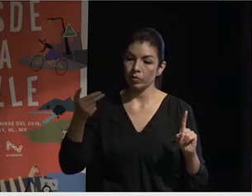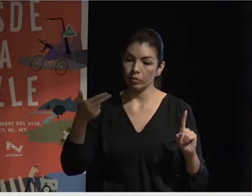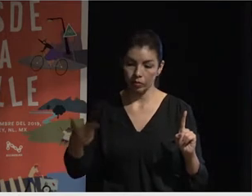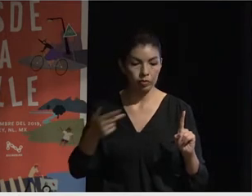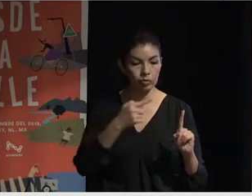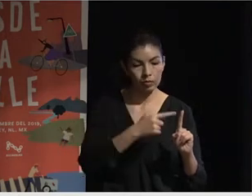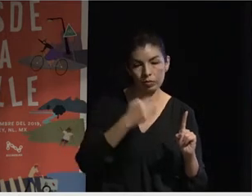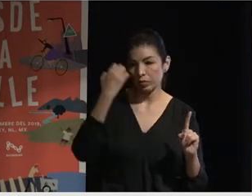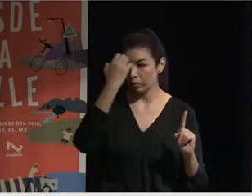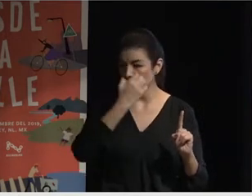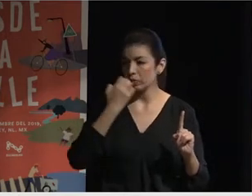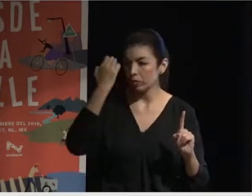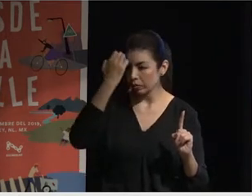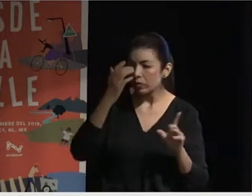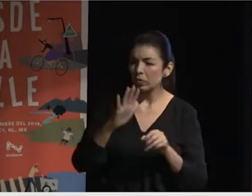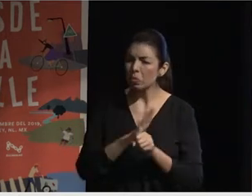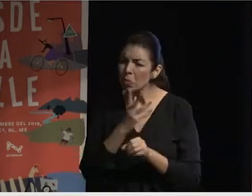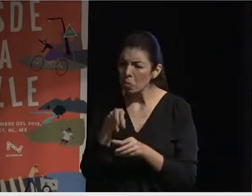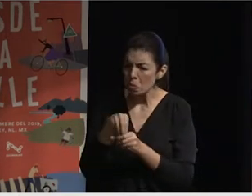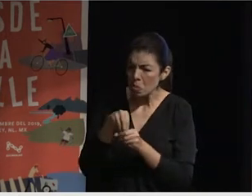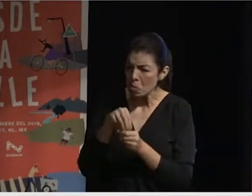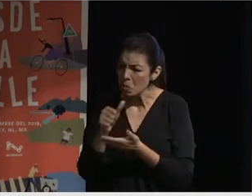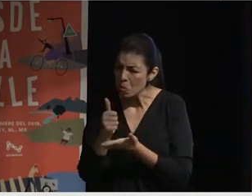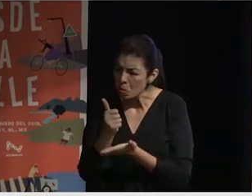del suelo en la ciudad de Chicago, los neoclásicos,